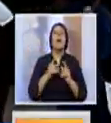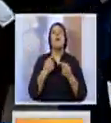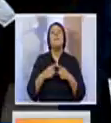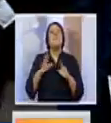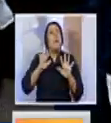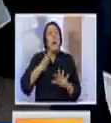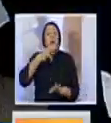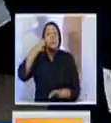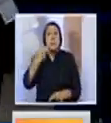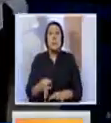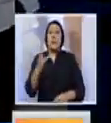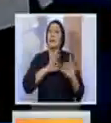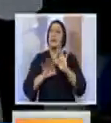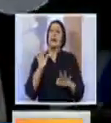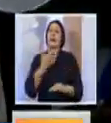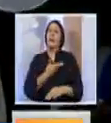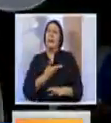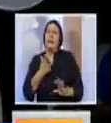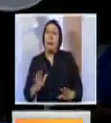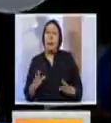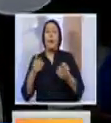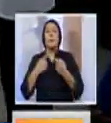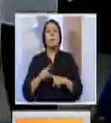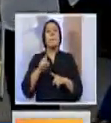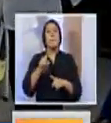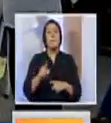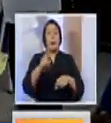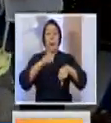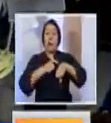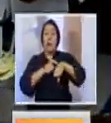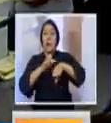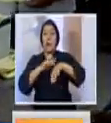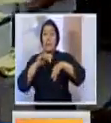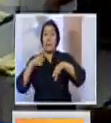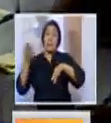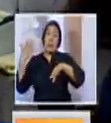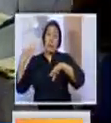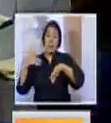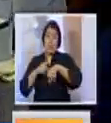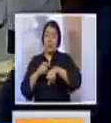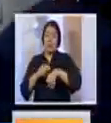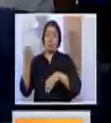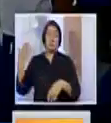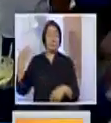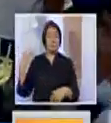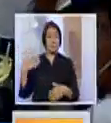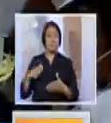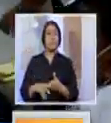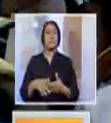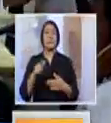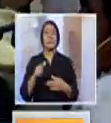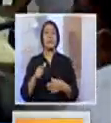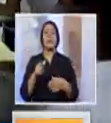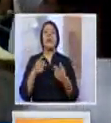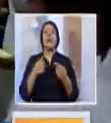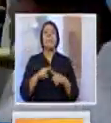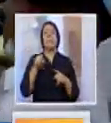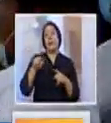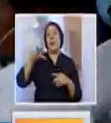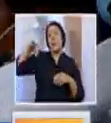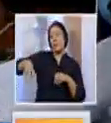credibilidad. En horas de la tarde también los municipios de San Gabriel y los municipios de Sunilito